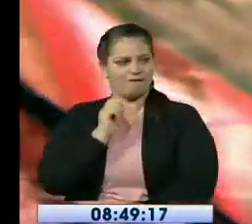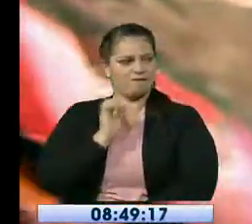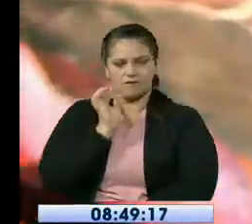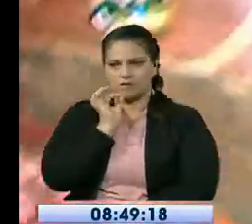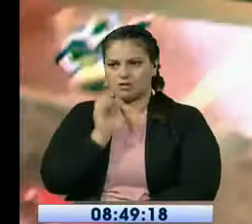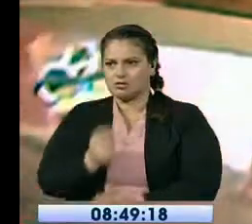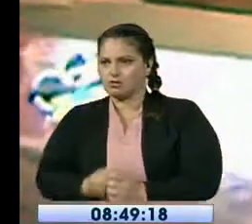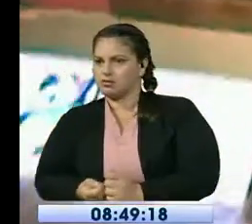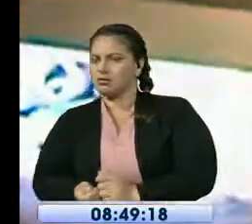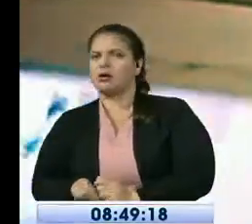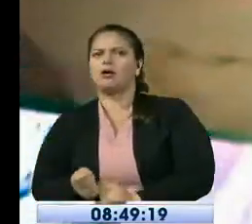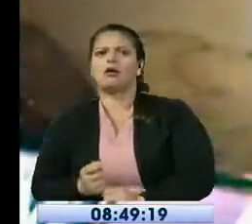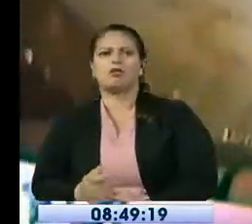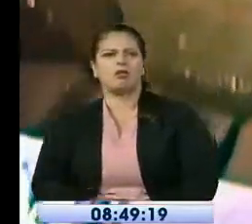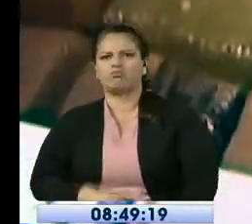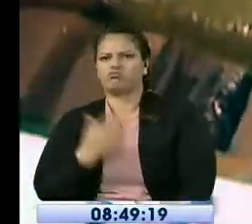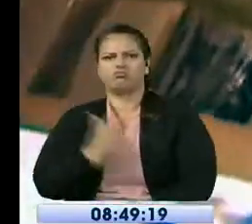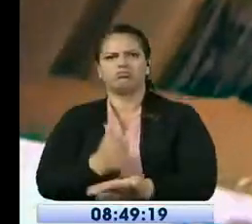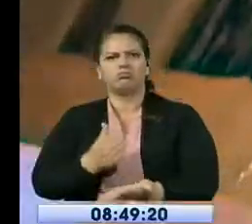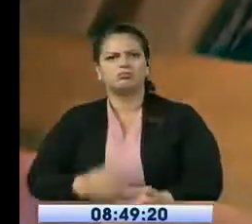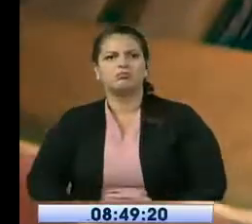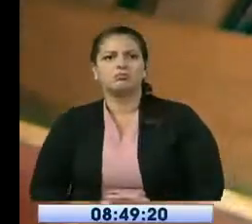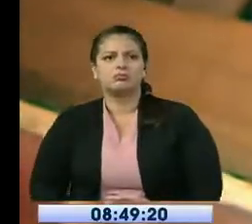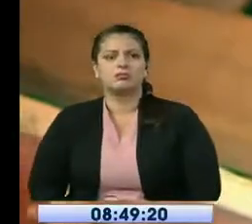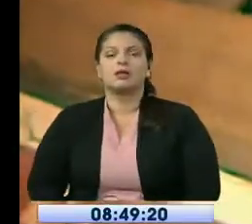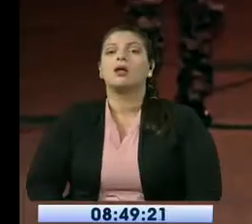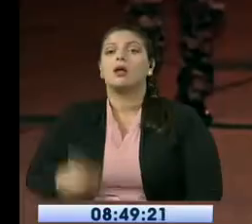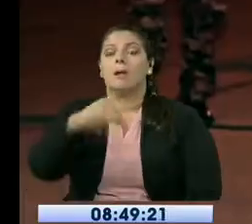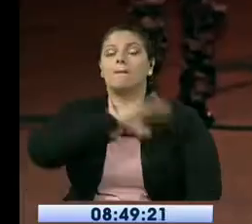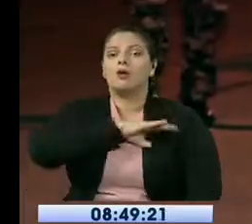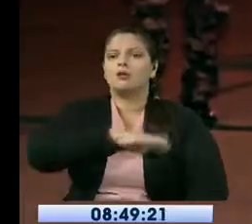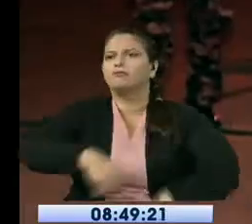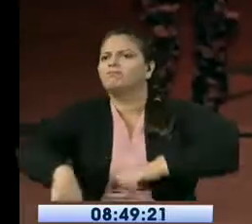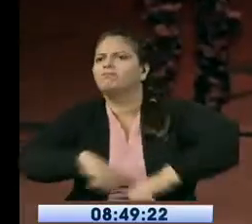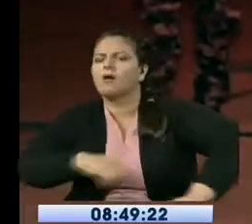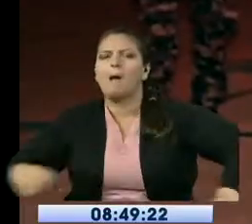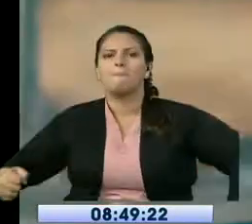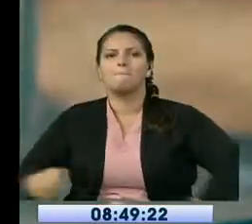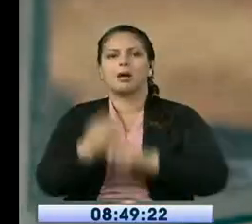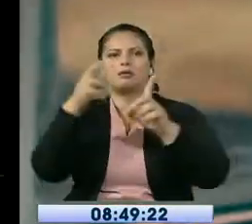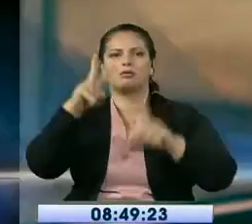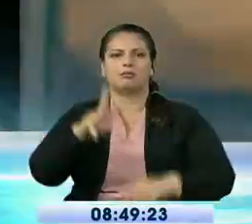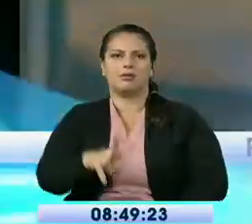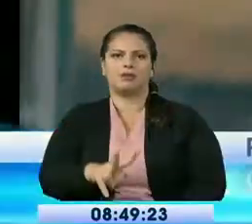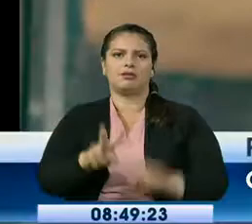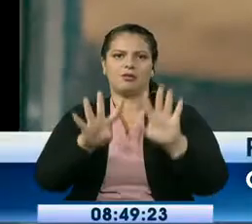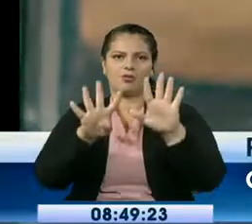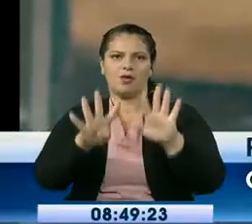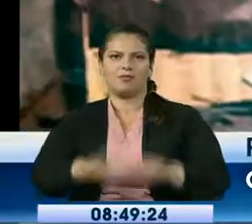En este operativo denominado Impacto 29, las autoridades detuvieron a dos hombres que